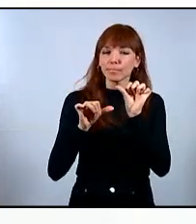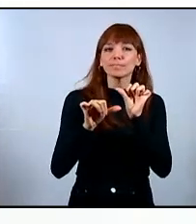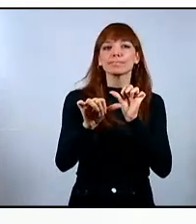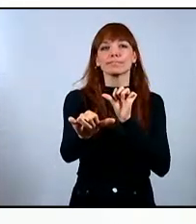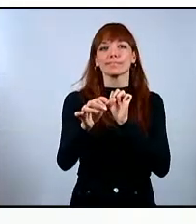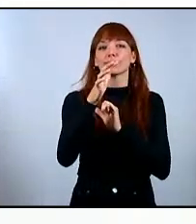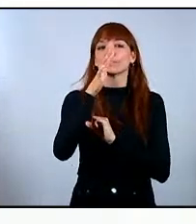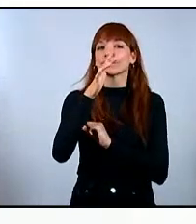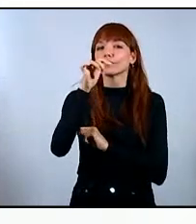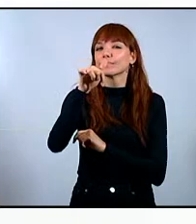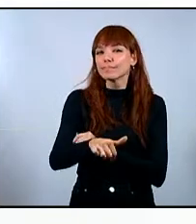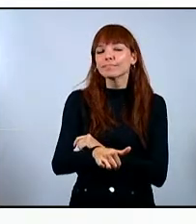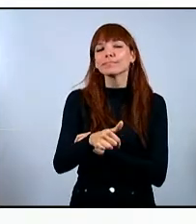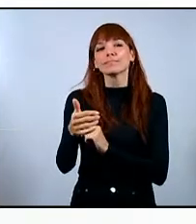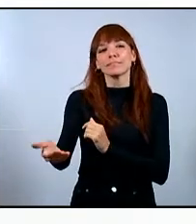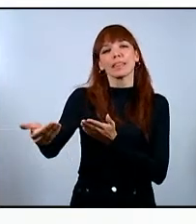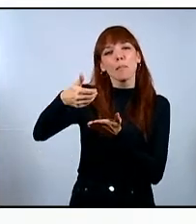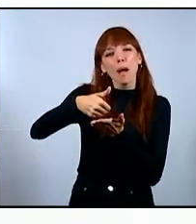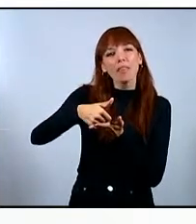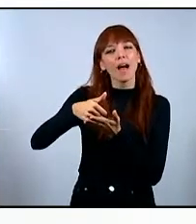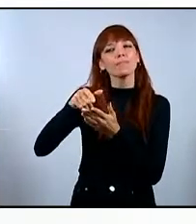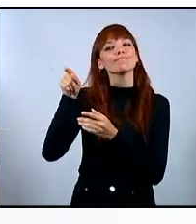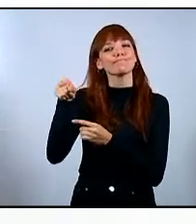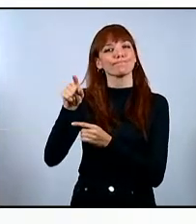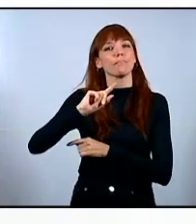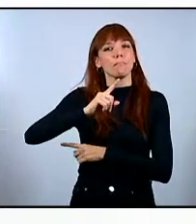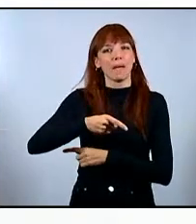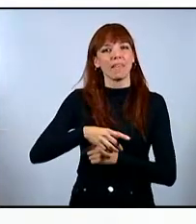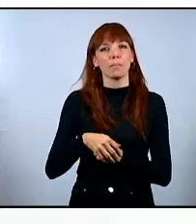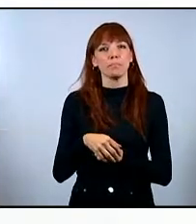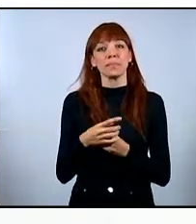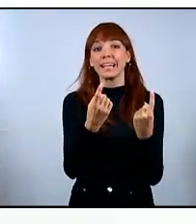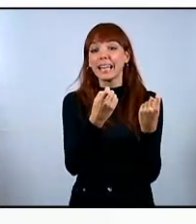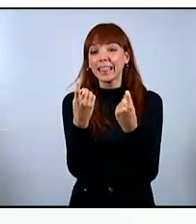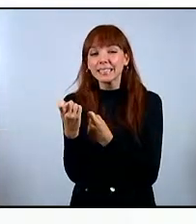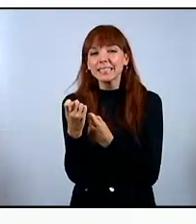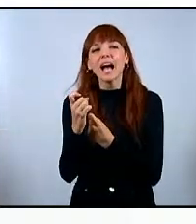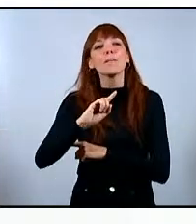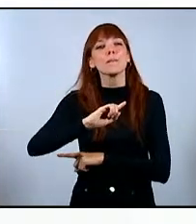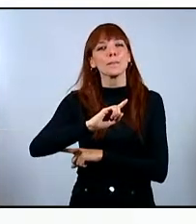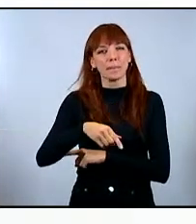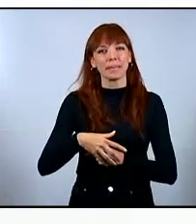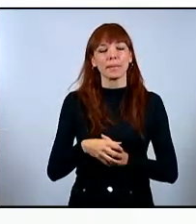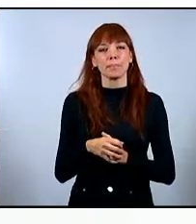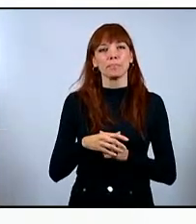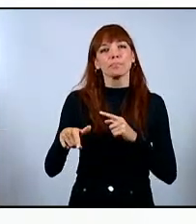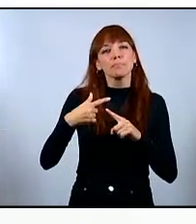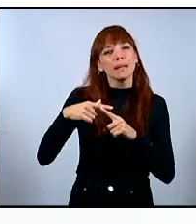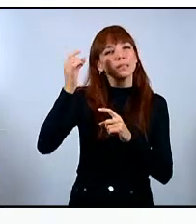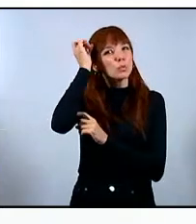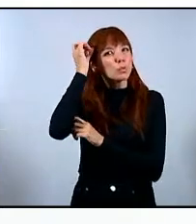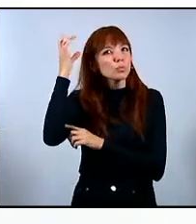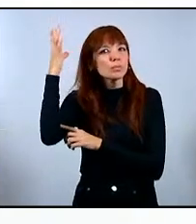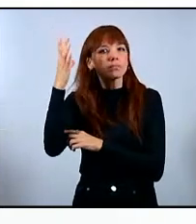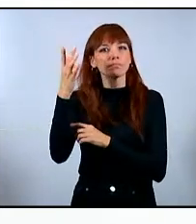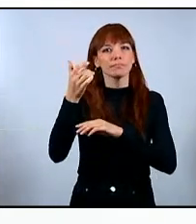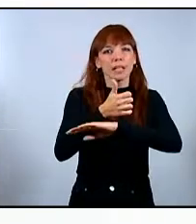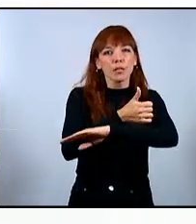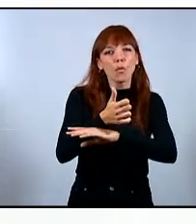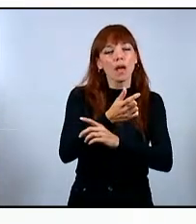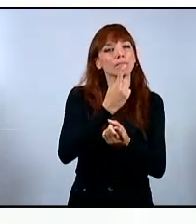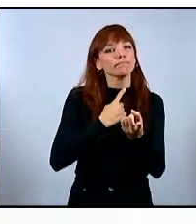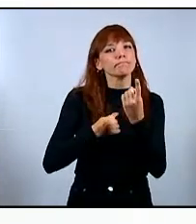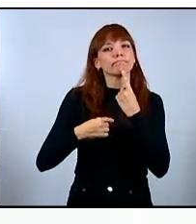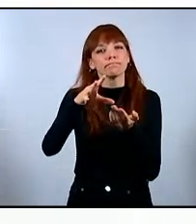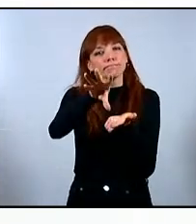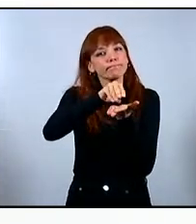ser en las demandas, en las necesidades, en los anhelos que nos transmitieron los extremeños en los múltiples encuentros que tuvimos